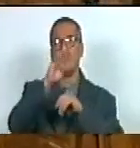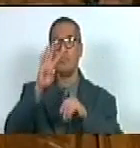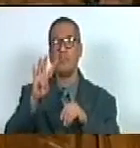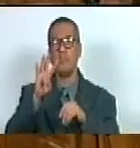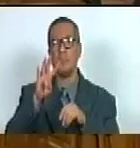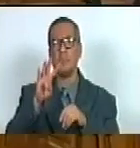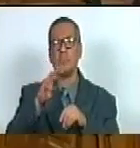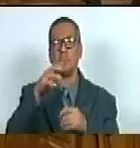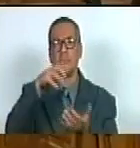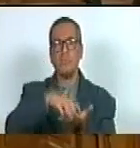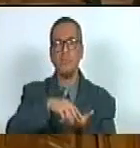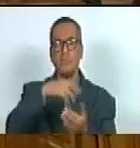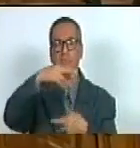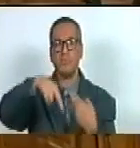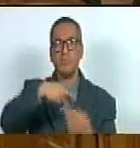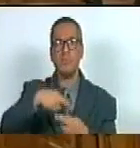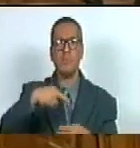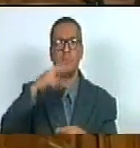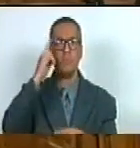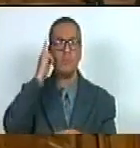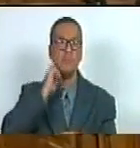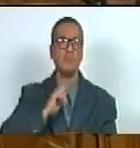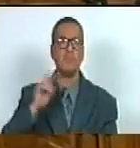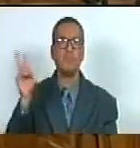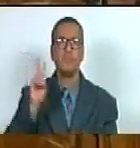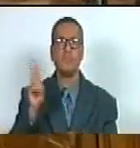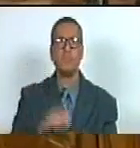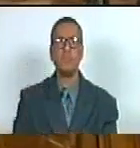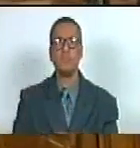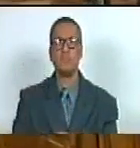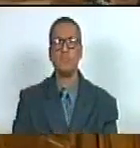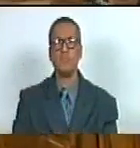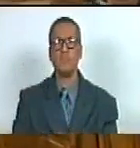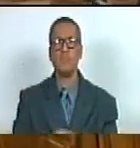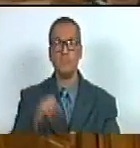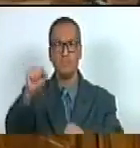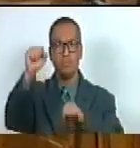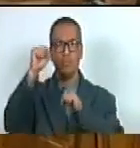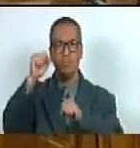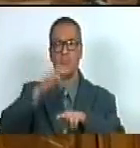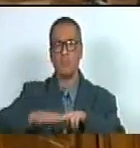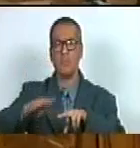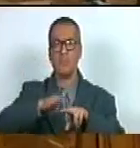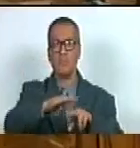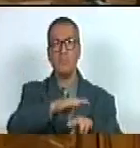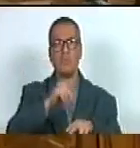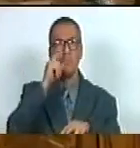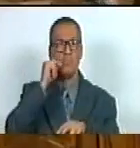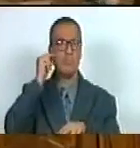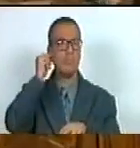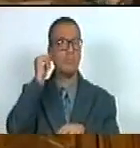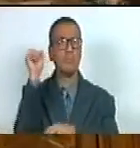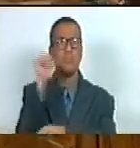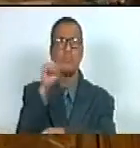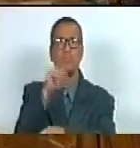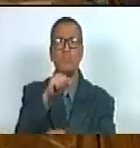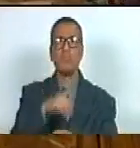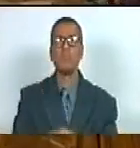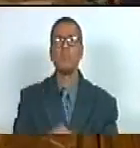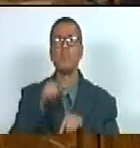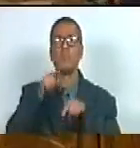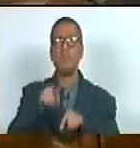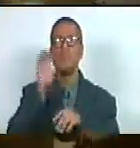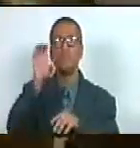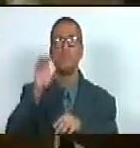de la revolución bolivariana que vivan los niños y niñas con autismo de